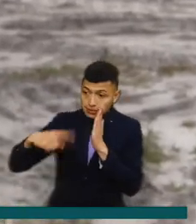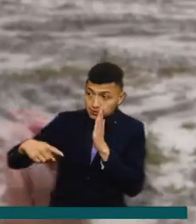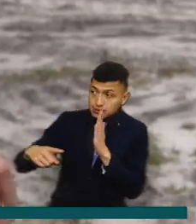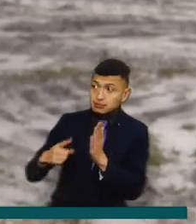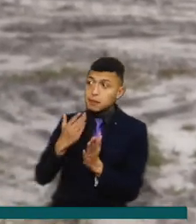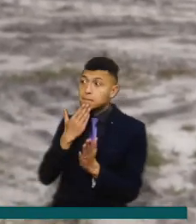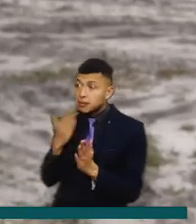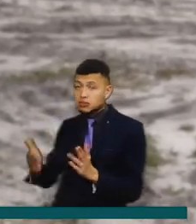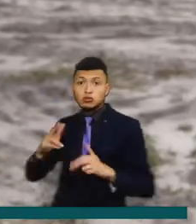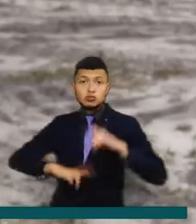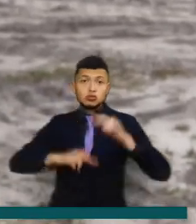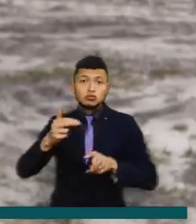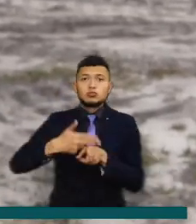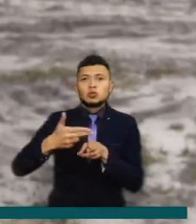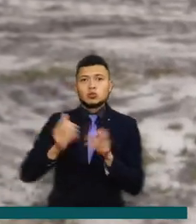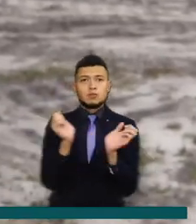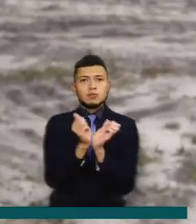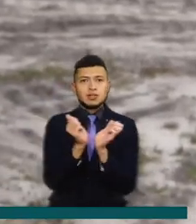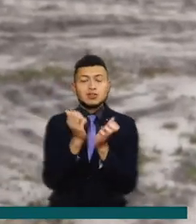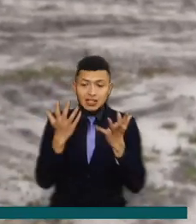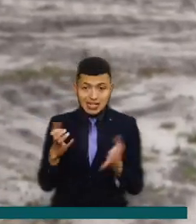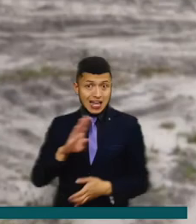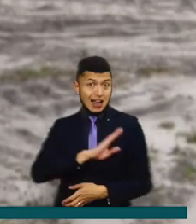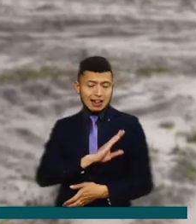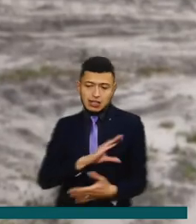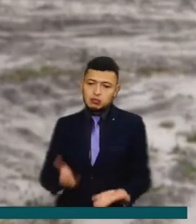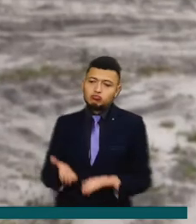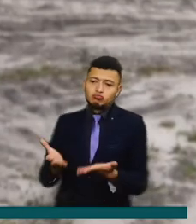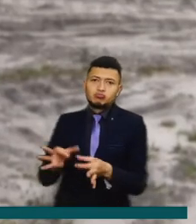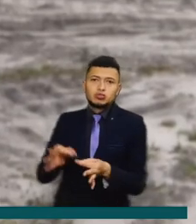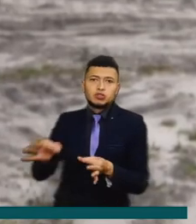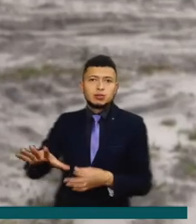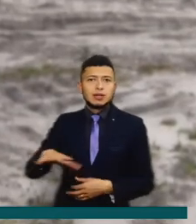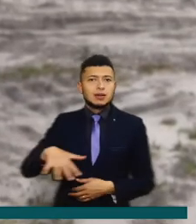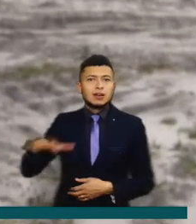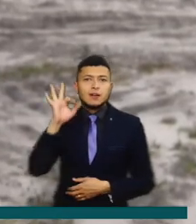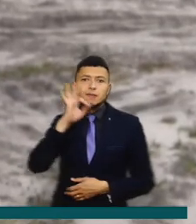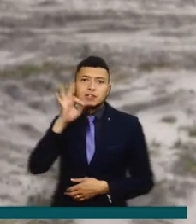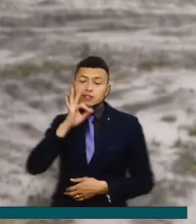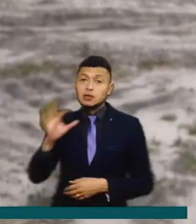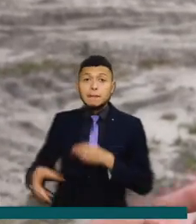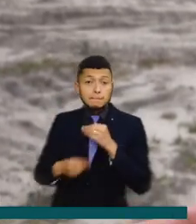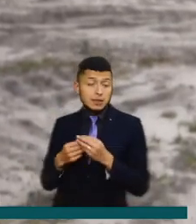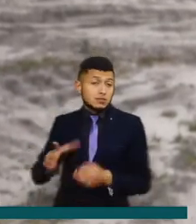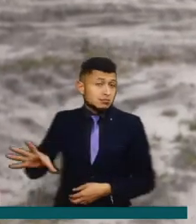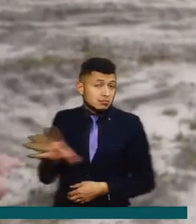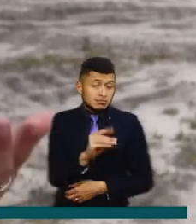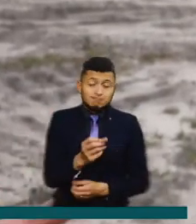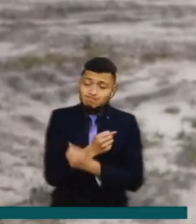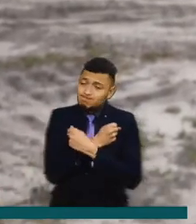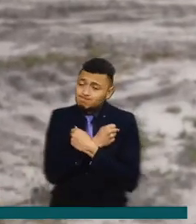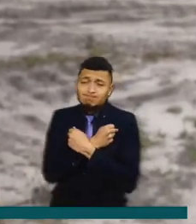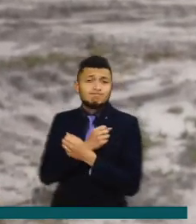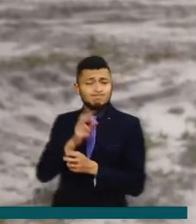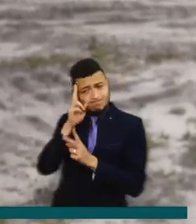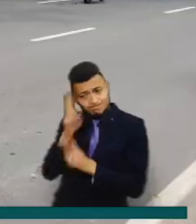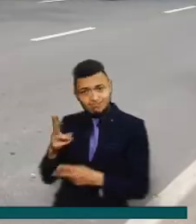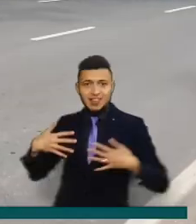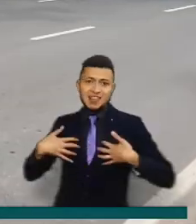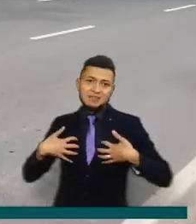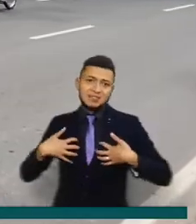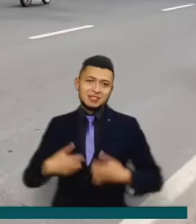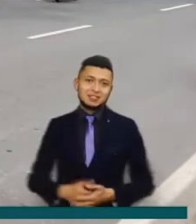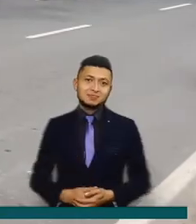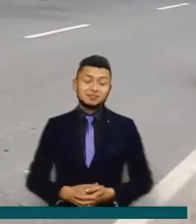construcción. Es un trabajo que queremos desde esta alcaldía dejar al municipio de Villavicencio y especialmente a todos los que queremos, amamos y respetamos a los animales.